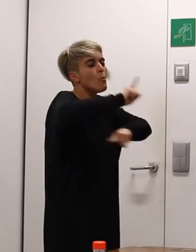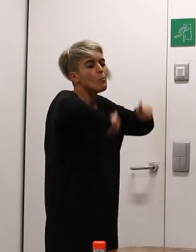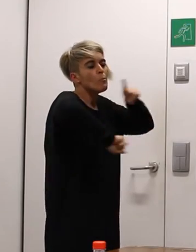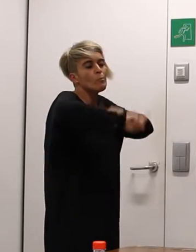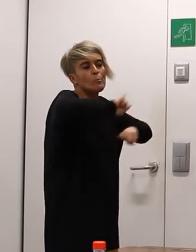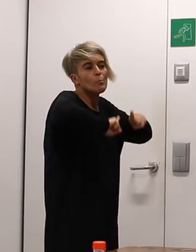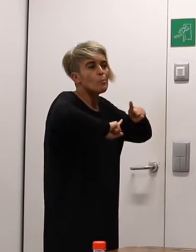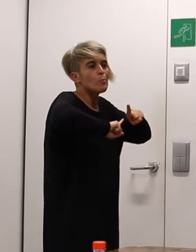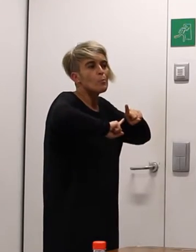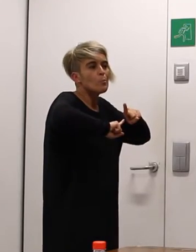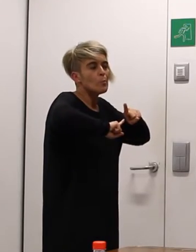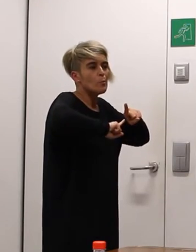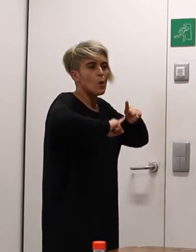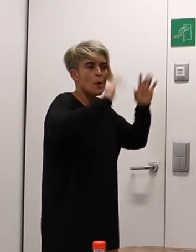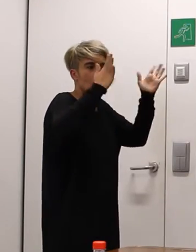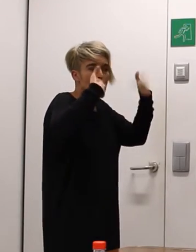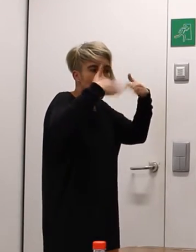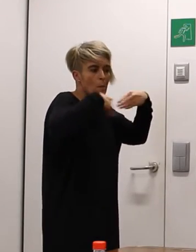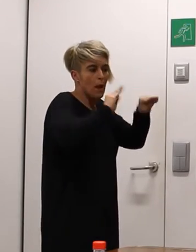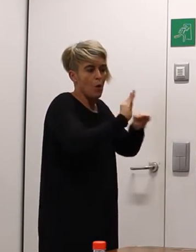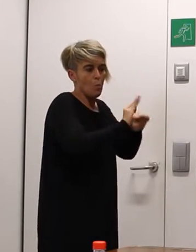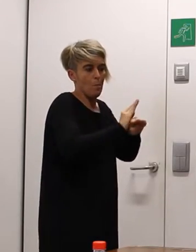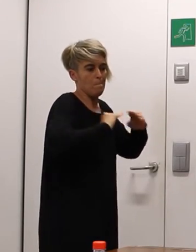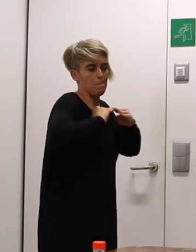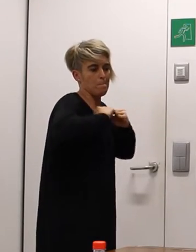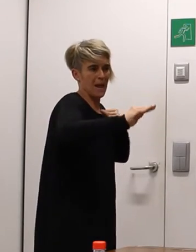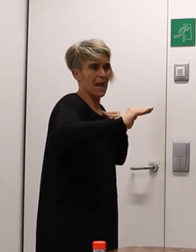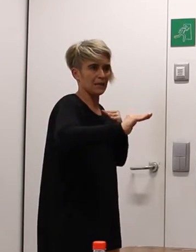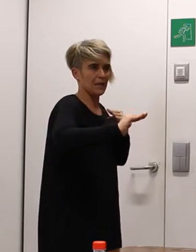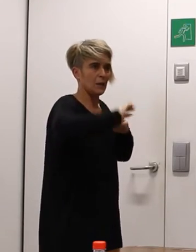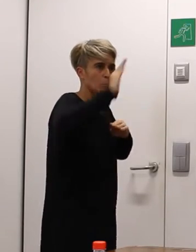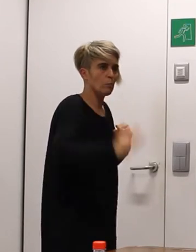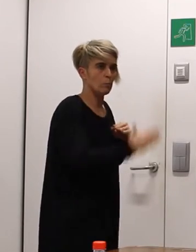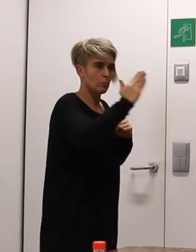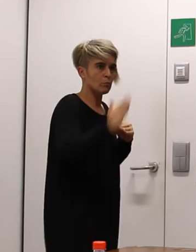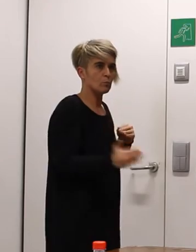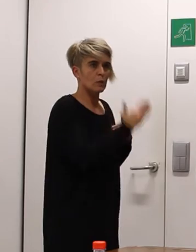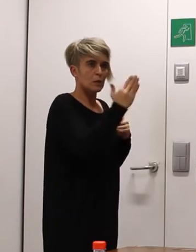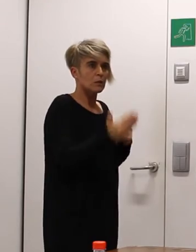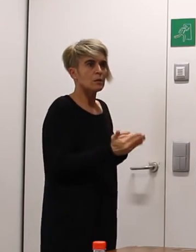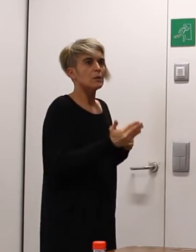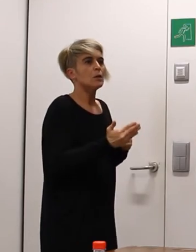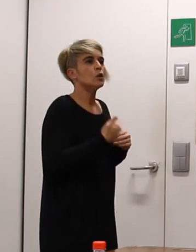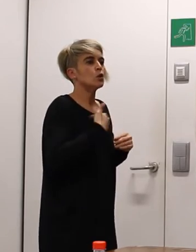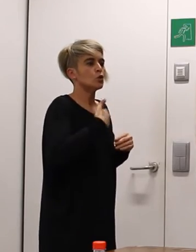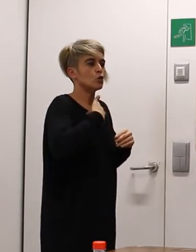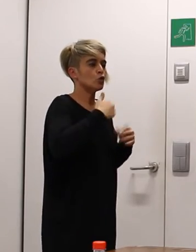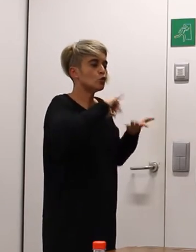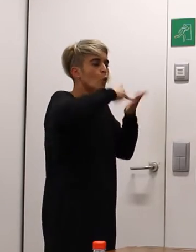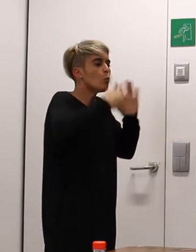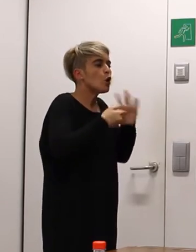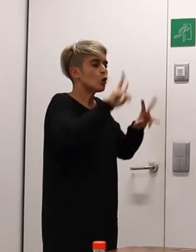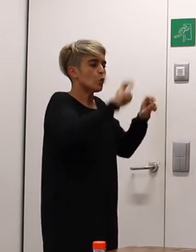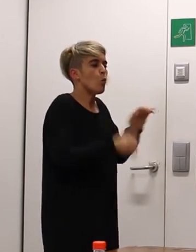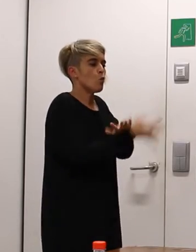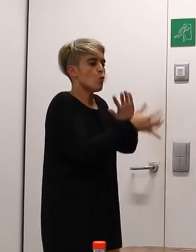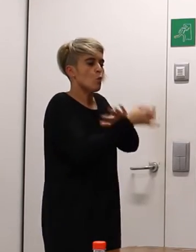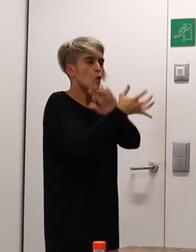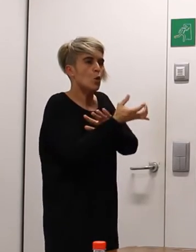liquidez con estas plantas, sino que está ganando dinero con ellas. Ahora bien, el dinero que ganamos lo reinvertimos en más producción, en más proyectos que os iré